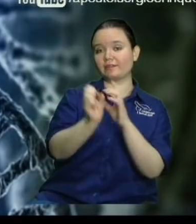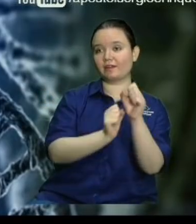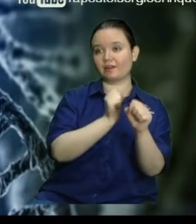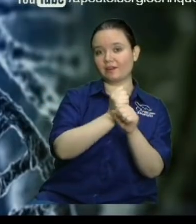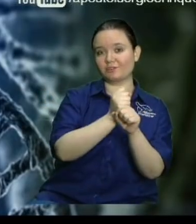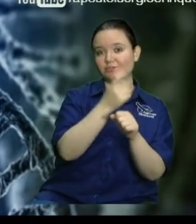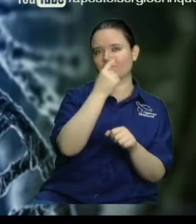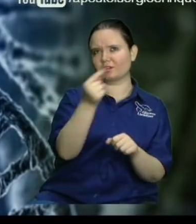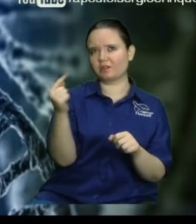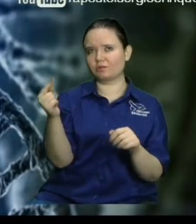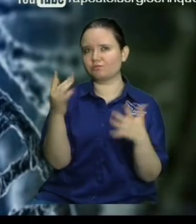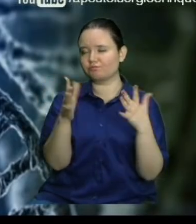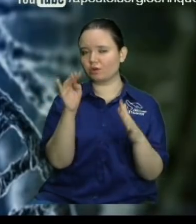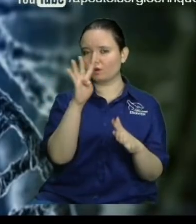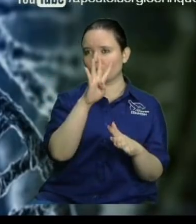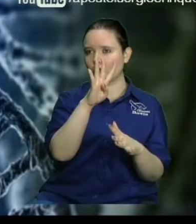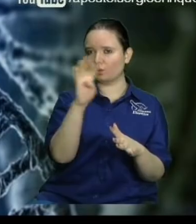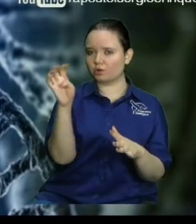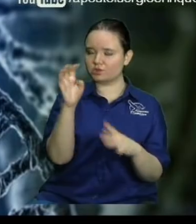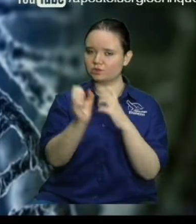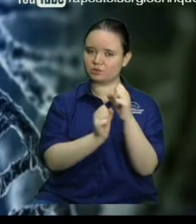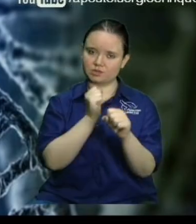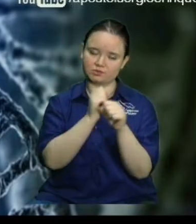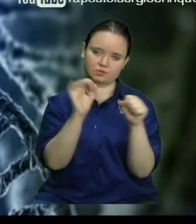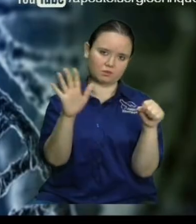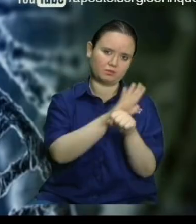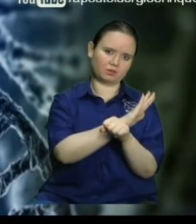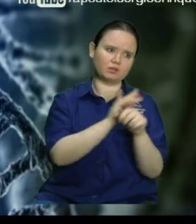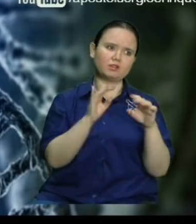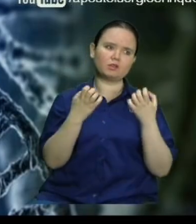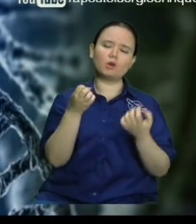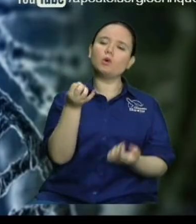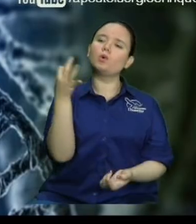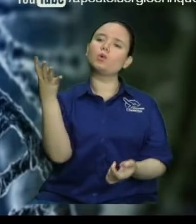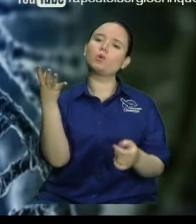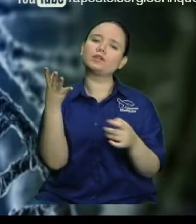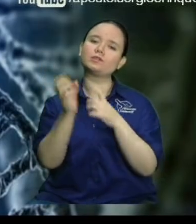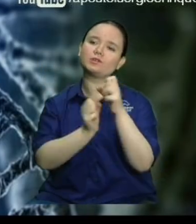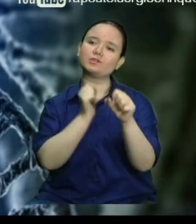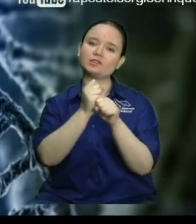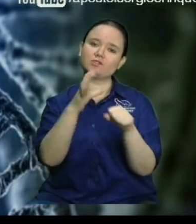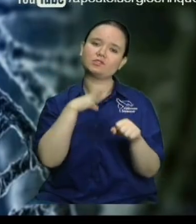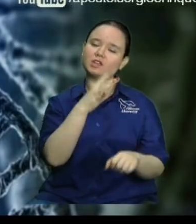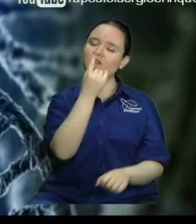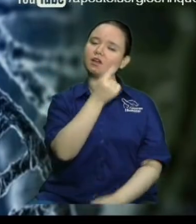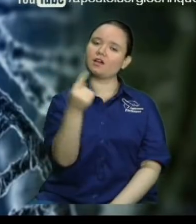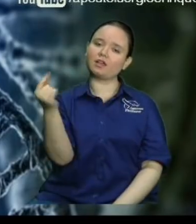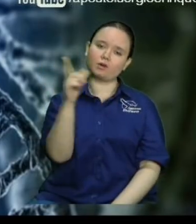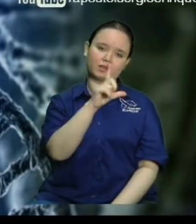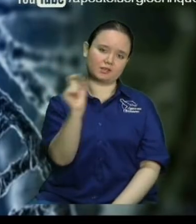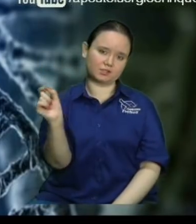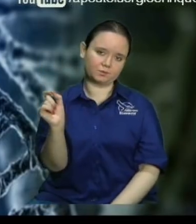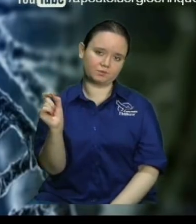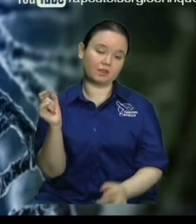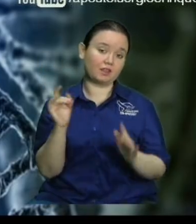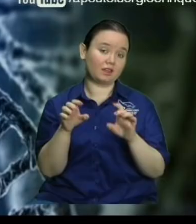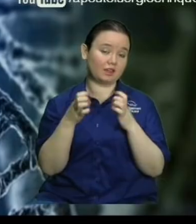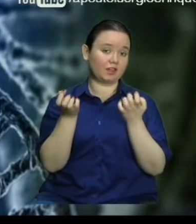serían 400 años. ¿Cuántos años es cada generación? Pero queriendo ubicarnos en